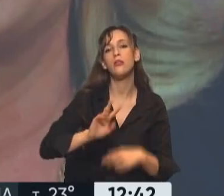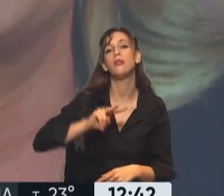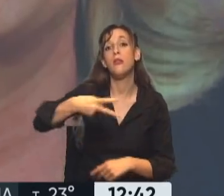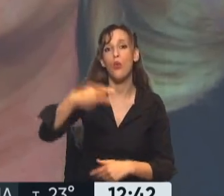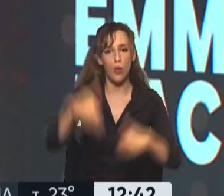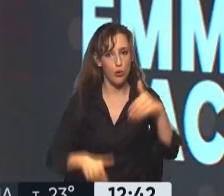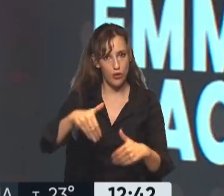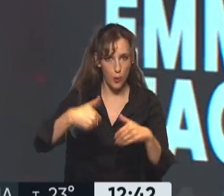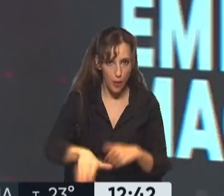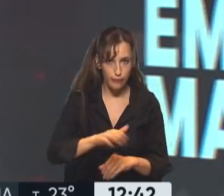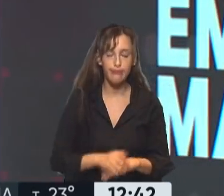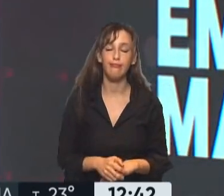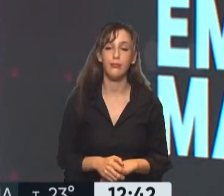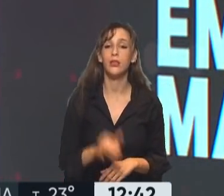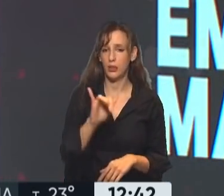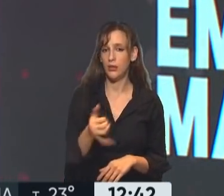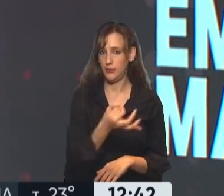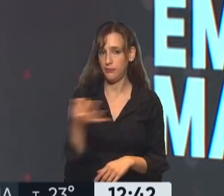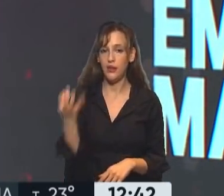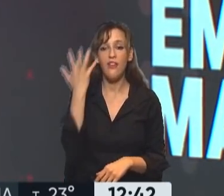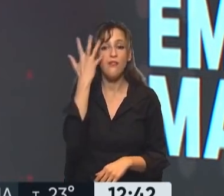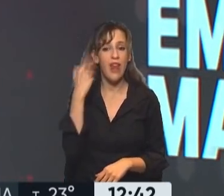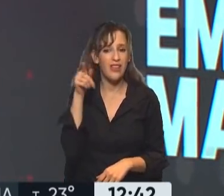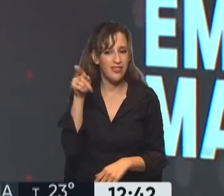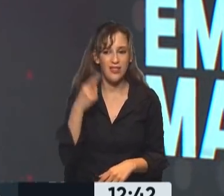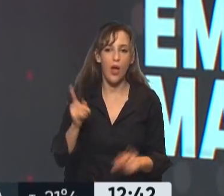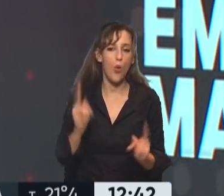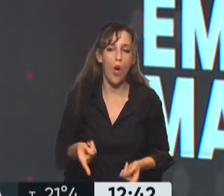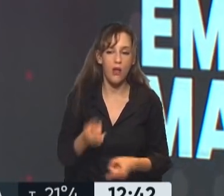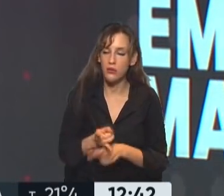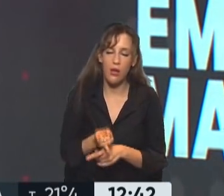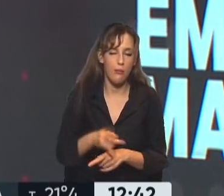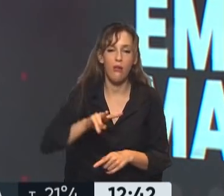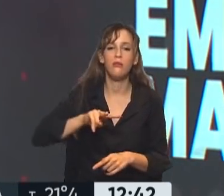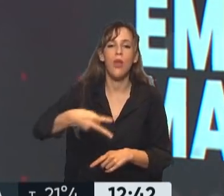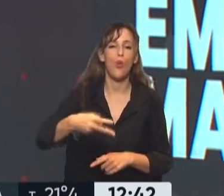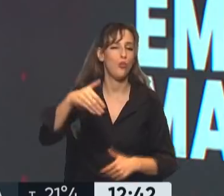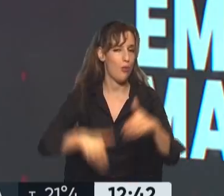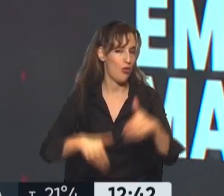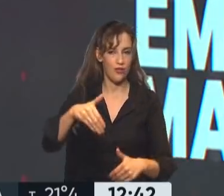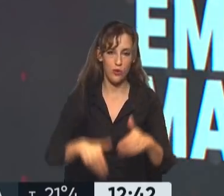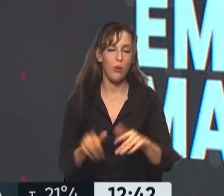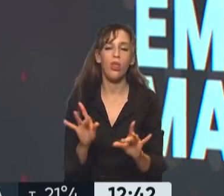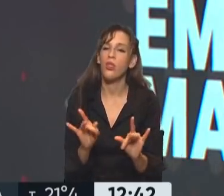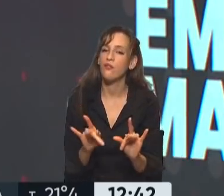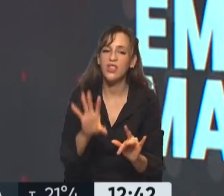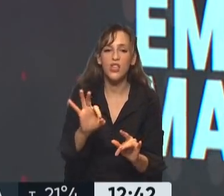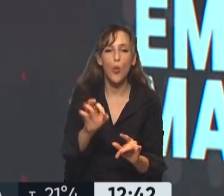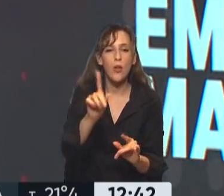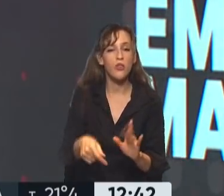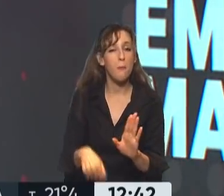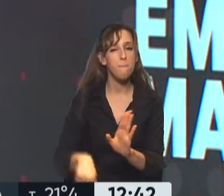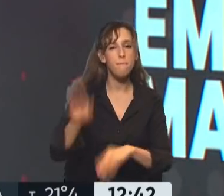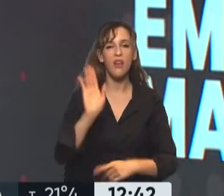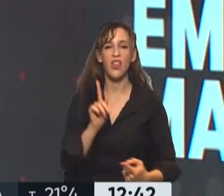electoral. Efectivamente. En el caso de Francia, de todas formas, siempre tenés segunda vuelta porque es muy difícil superar el 50% en la primera